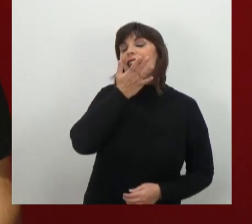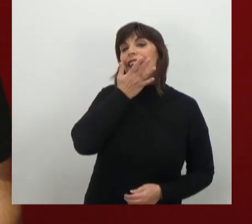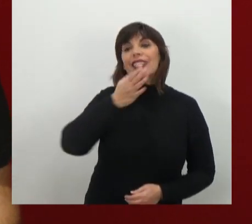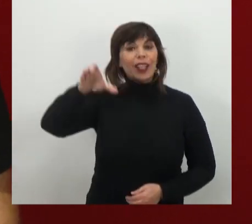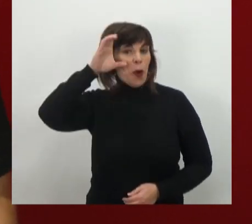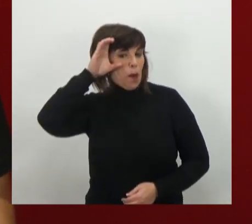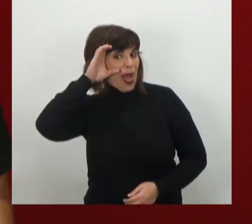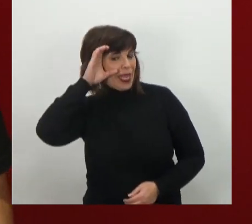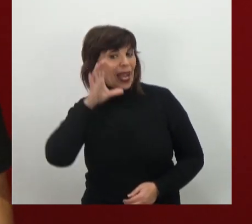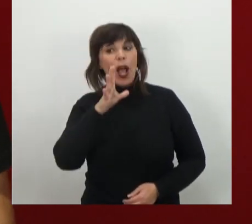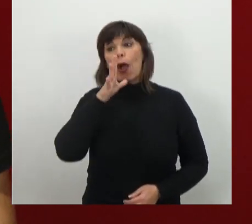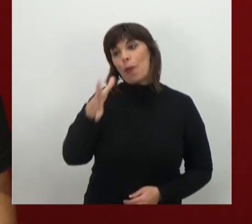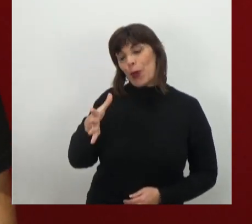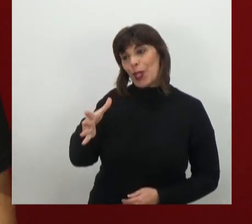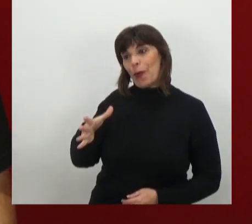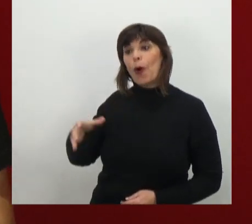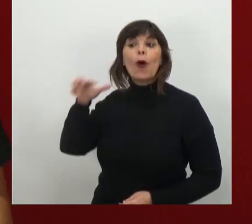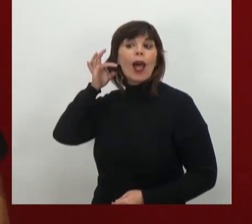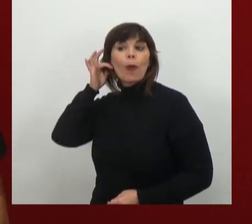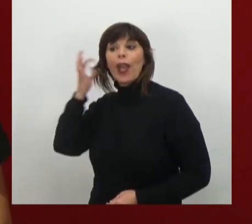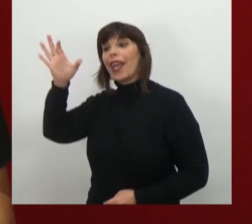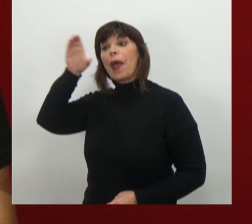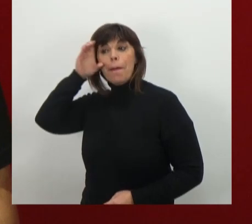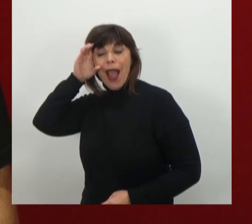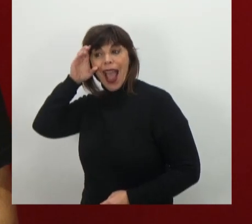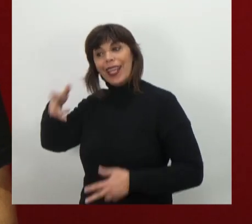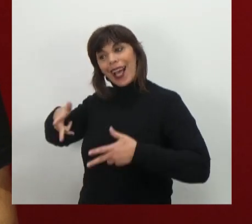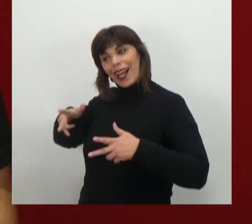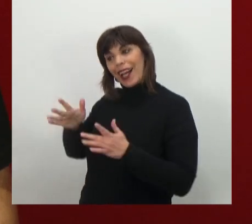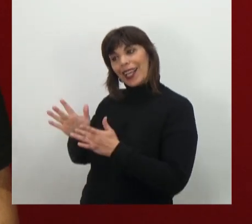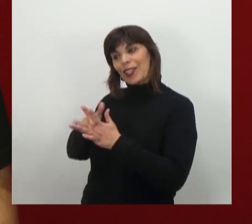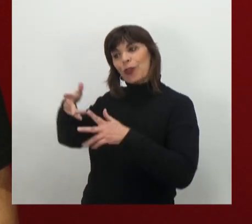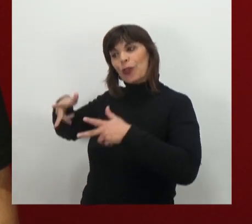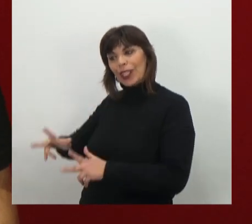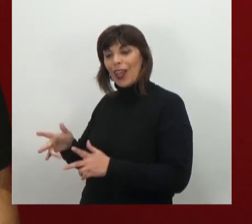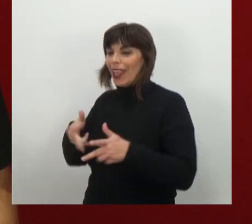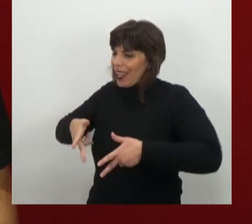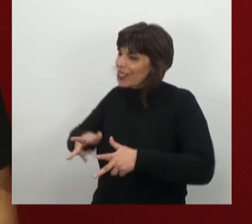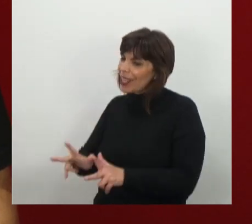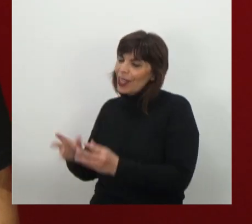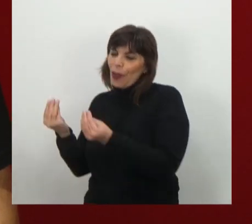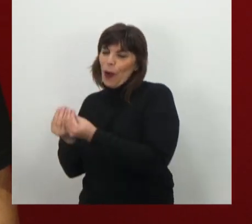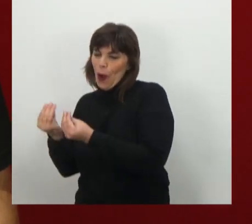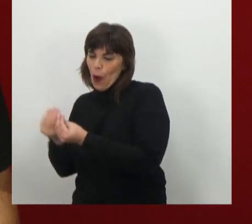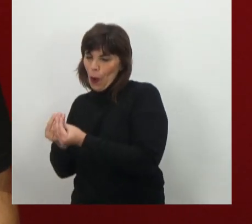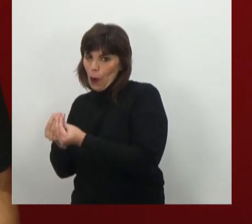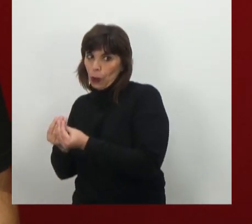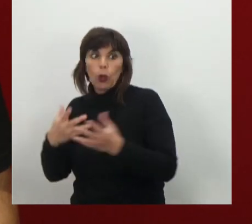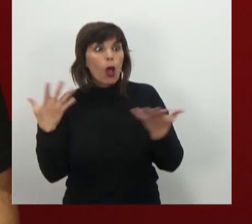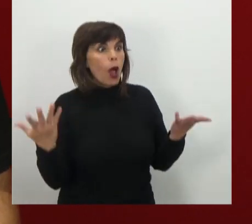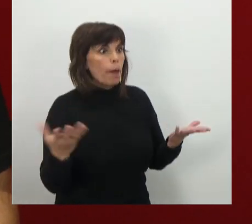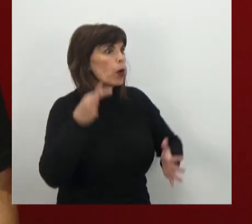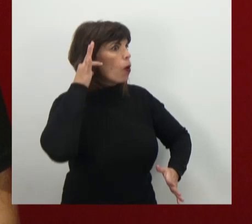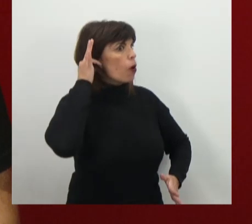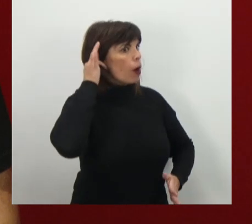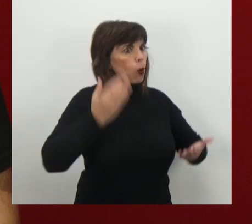se preocupaba con muchos haceres y acercándose dijo: Señor, ¿no te da cuidado que